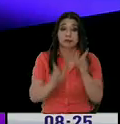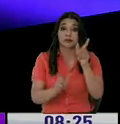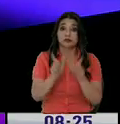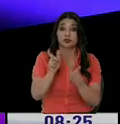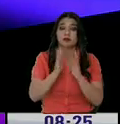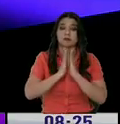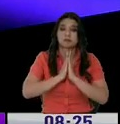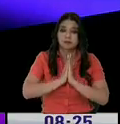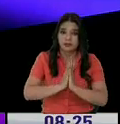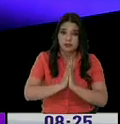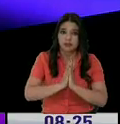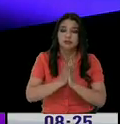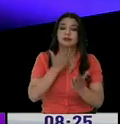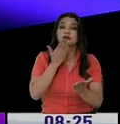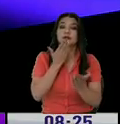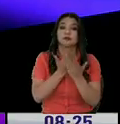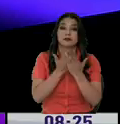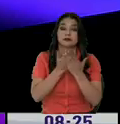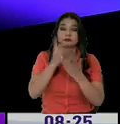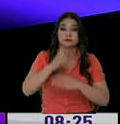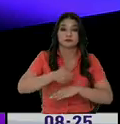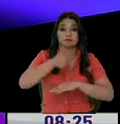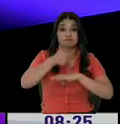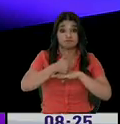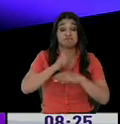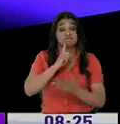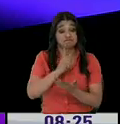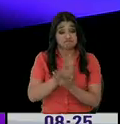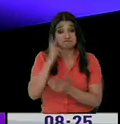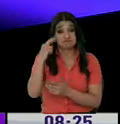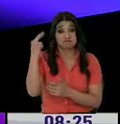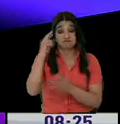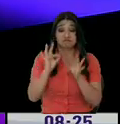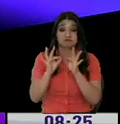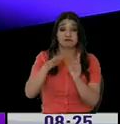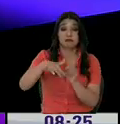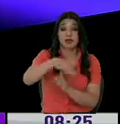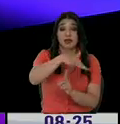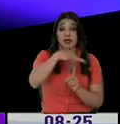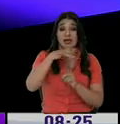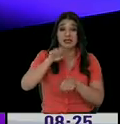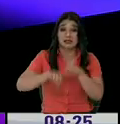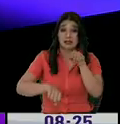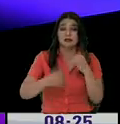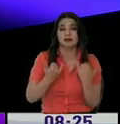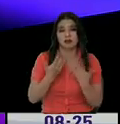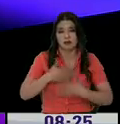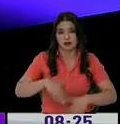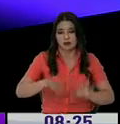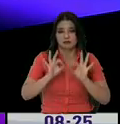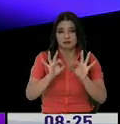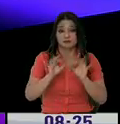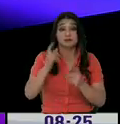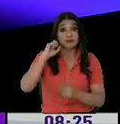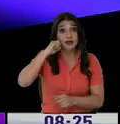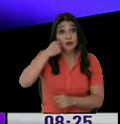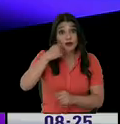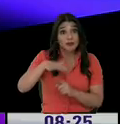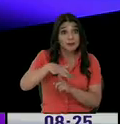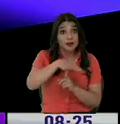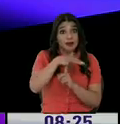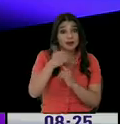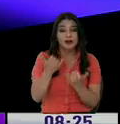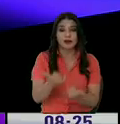agradecen a ustedes autoridades claro como no arreglaron el parque que se encontraba en mal estado se acuerdan del parque priscila